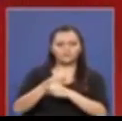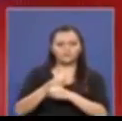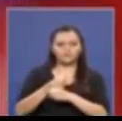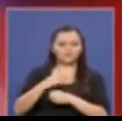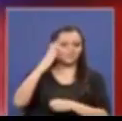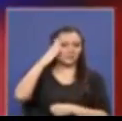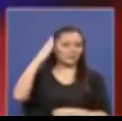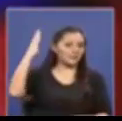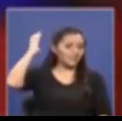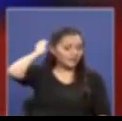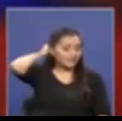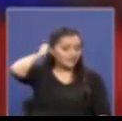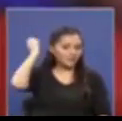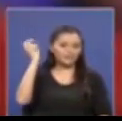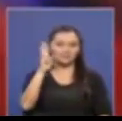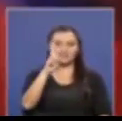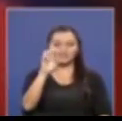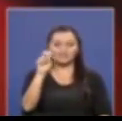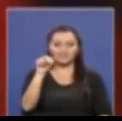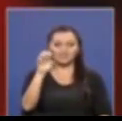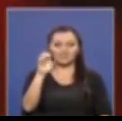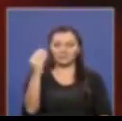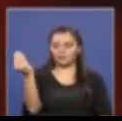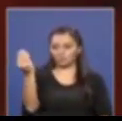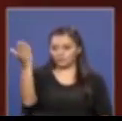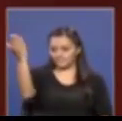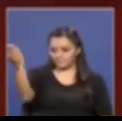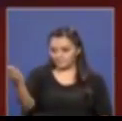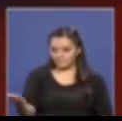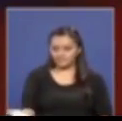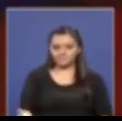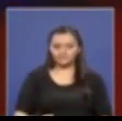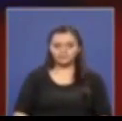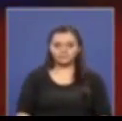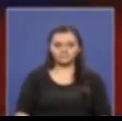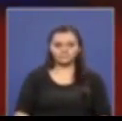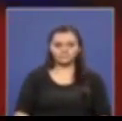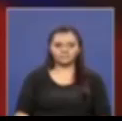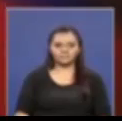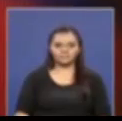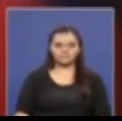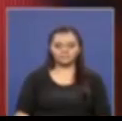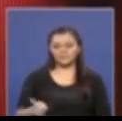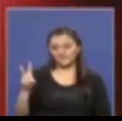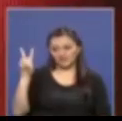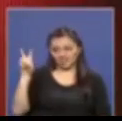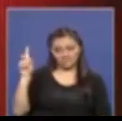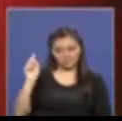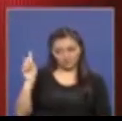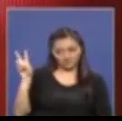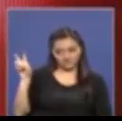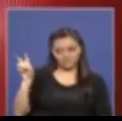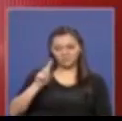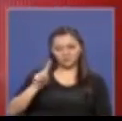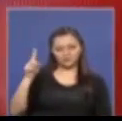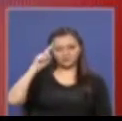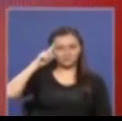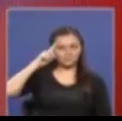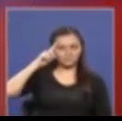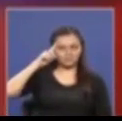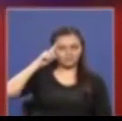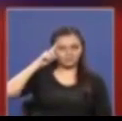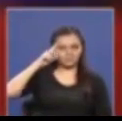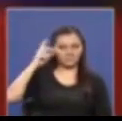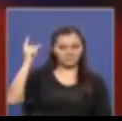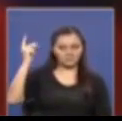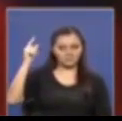René, un brillante economista y joven economista de la patria. Aunque no es su campo en estos momentos, pero él tiene la capacidad para analizar esto